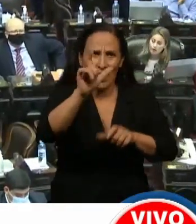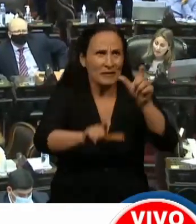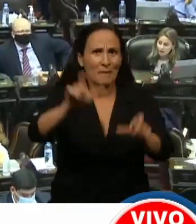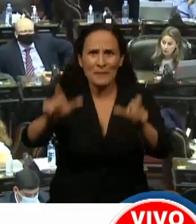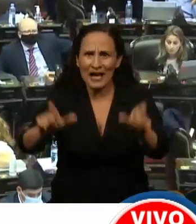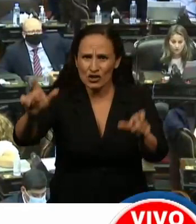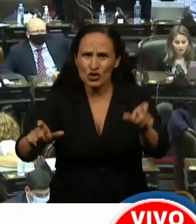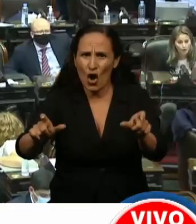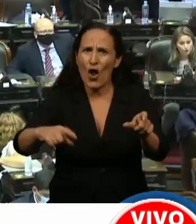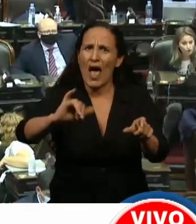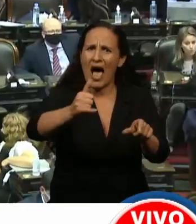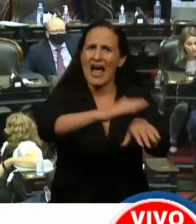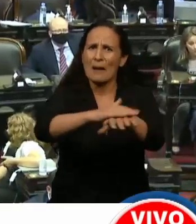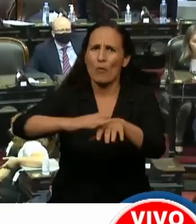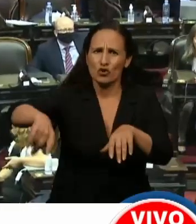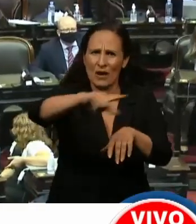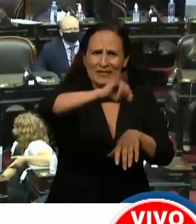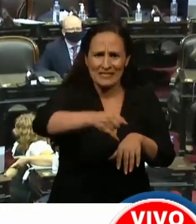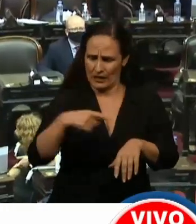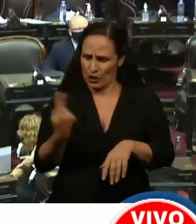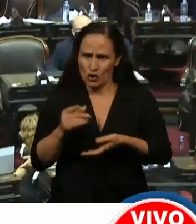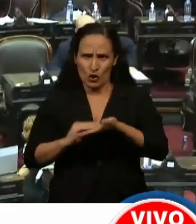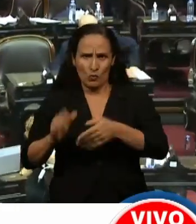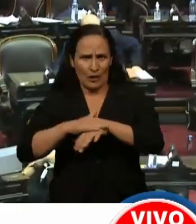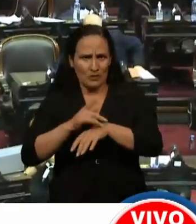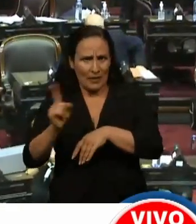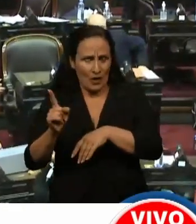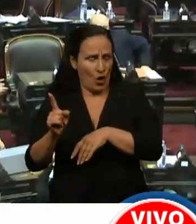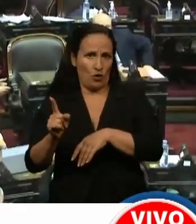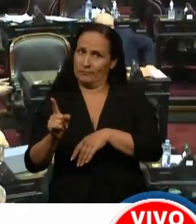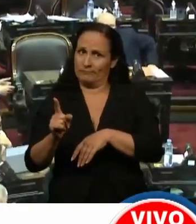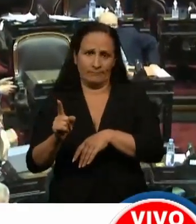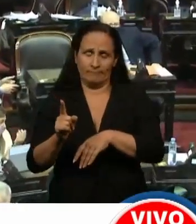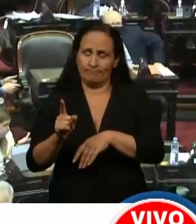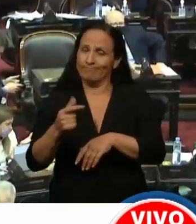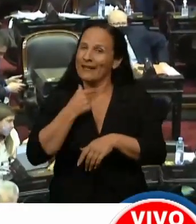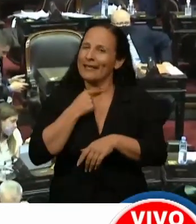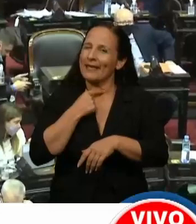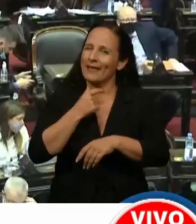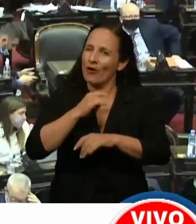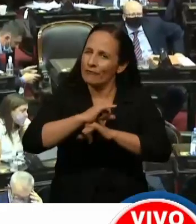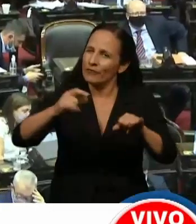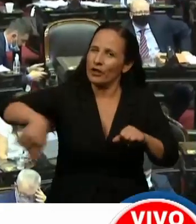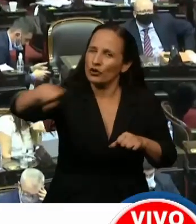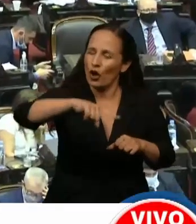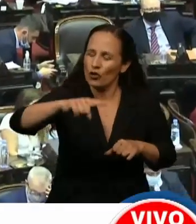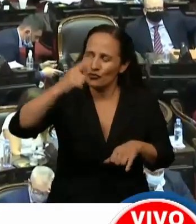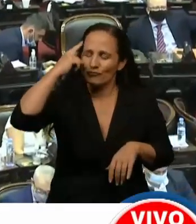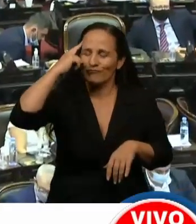ciudadanos y no en nosotros mismos. Quiero recordarle a este cuerpo que cuando tuvimos una conducta